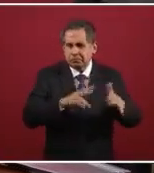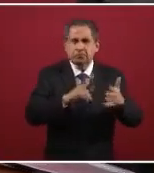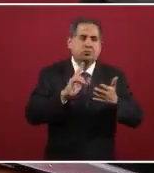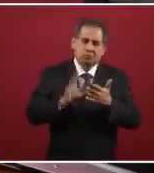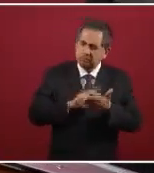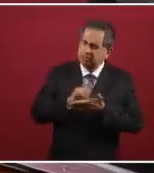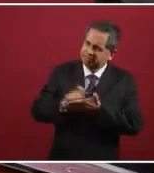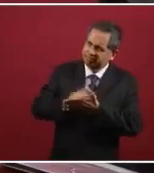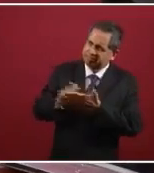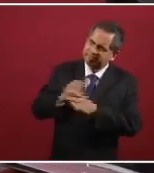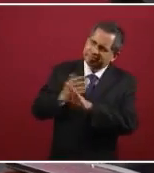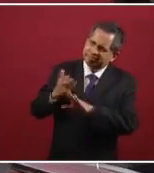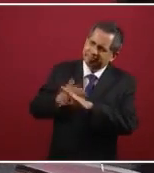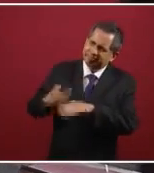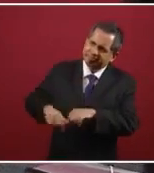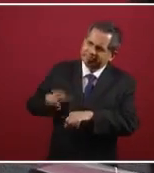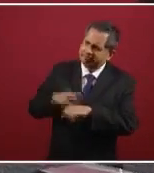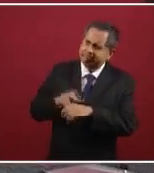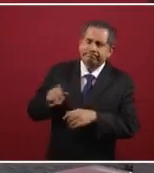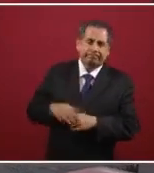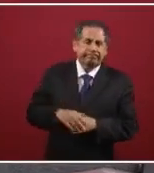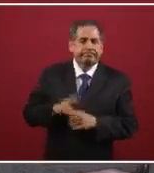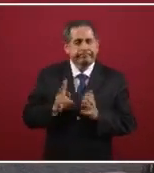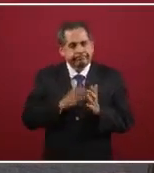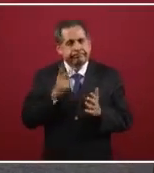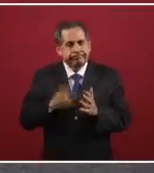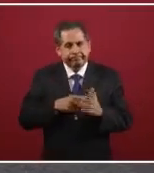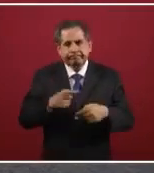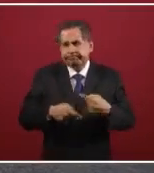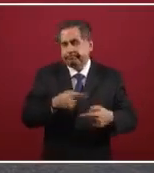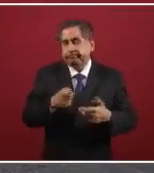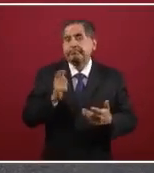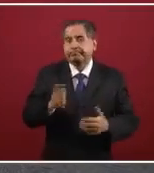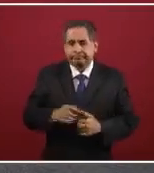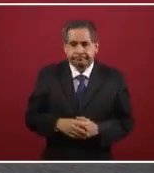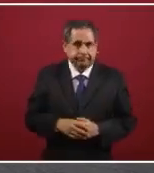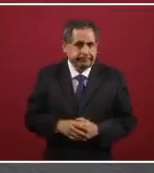volvía a cuestionar al gobernador,